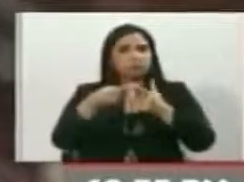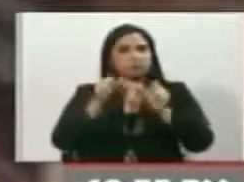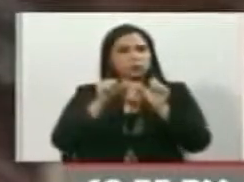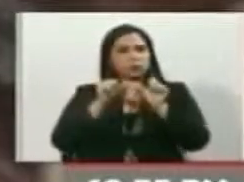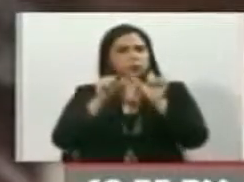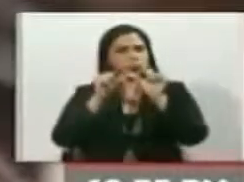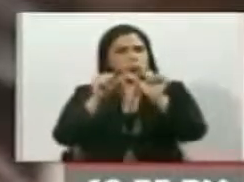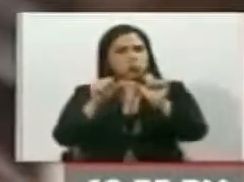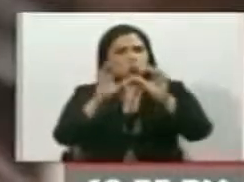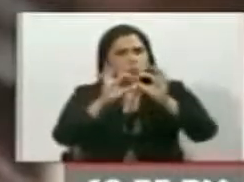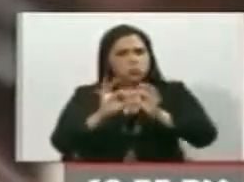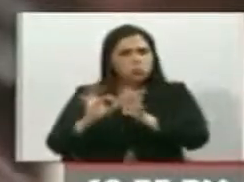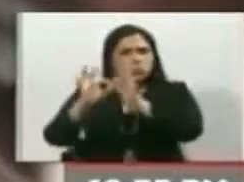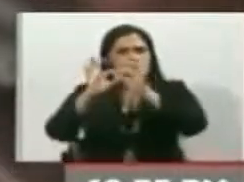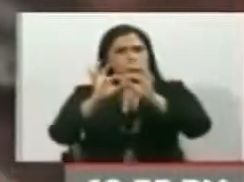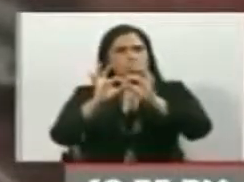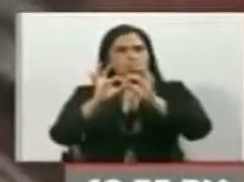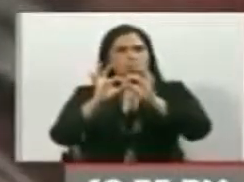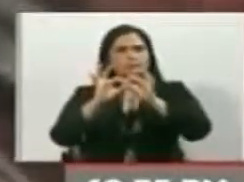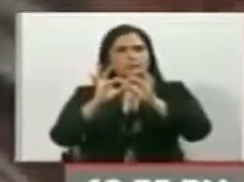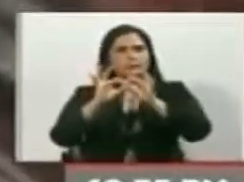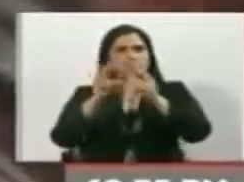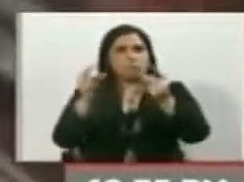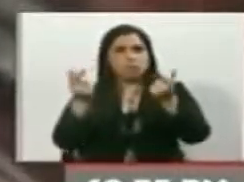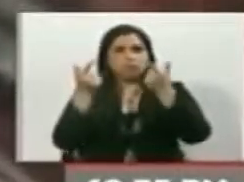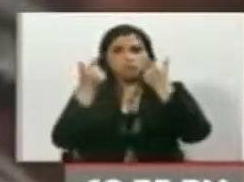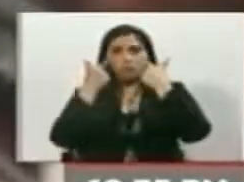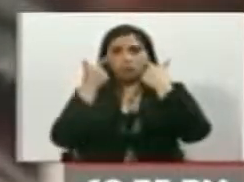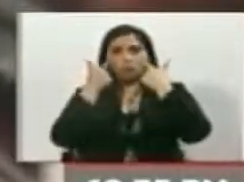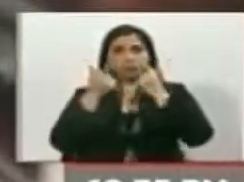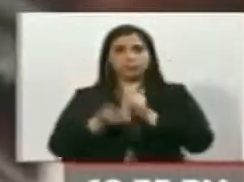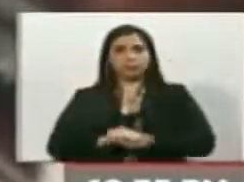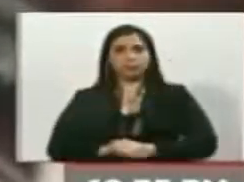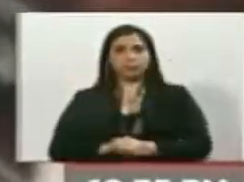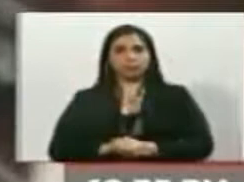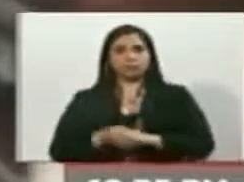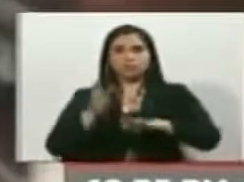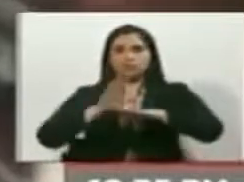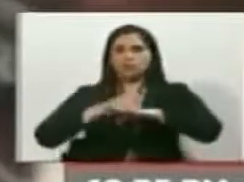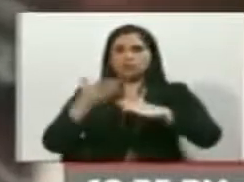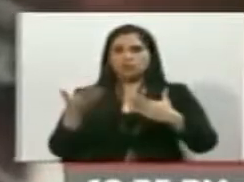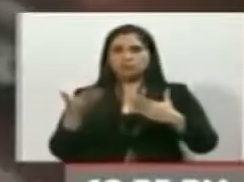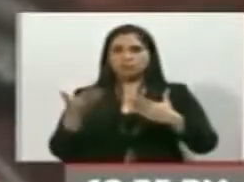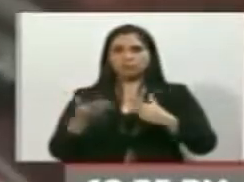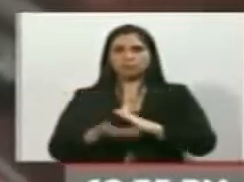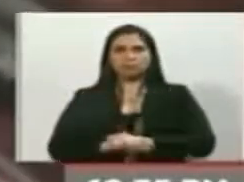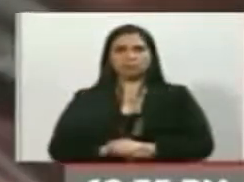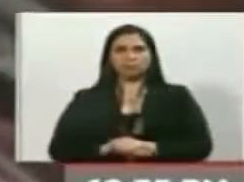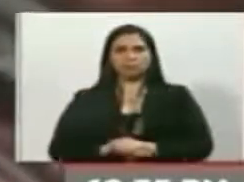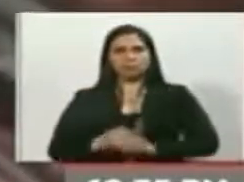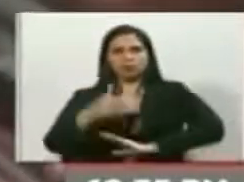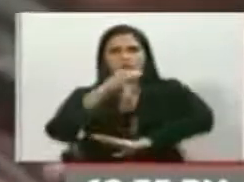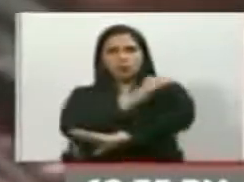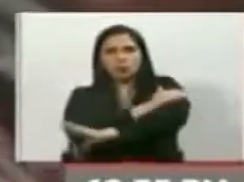mantengámonos pues unidos y alerta, porque la